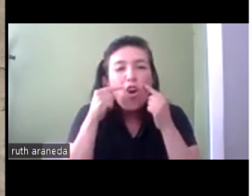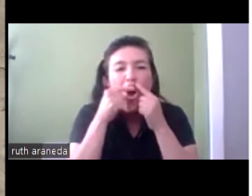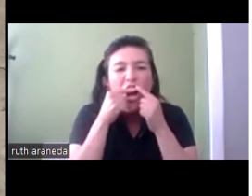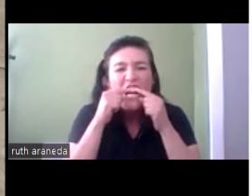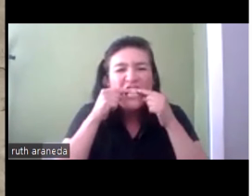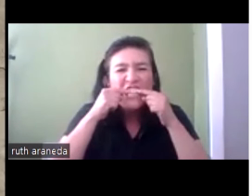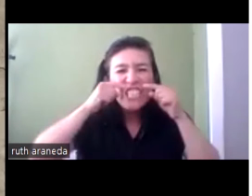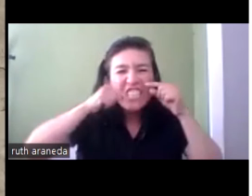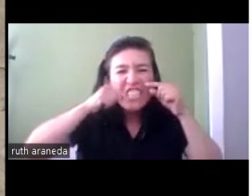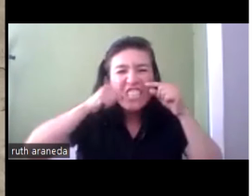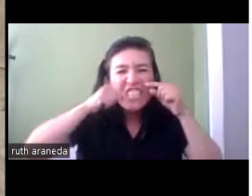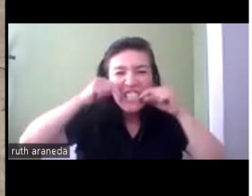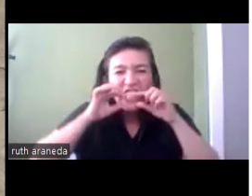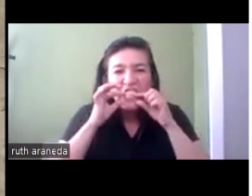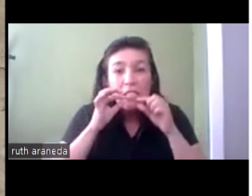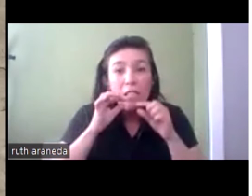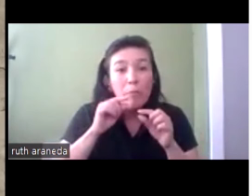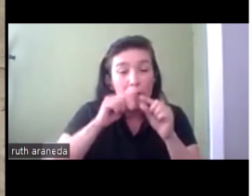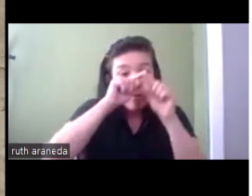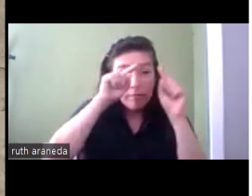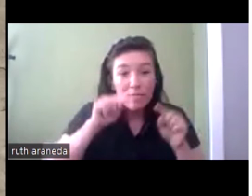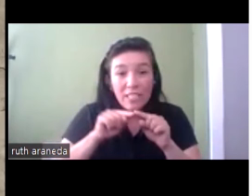dentada, digamos, donde cada uno de los triángulos en negro